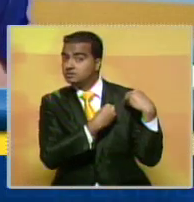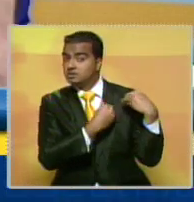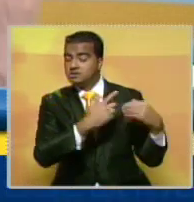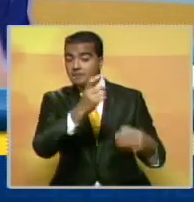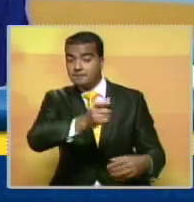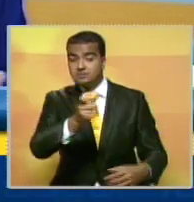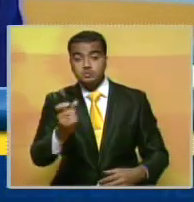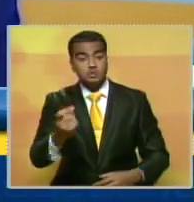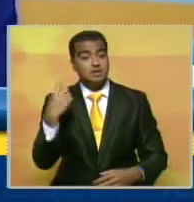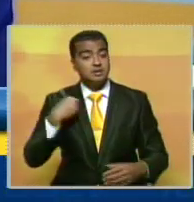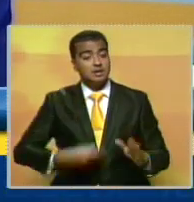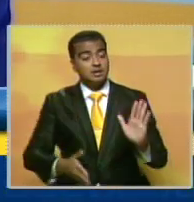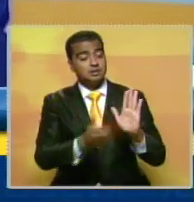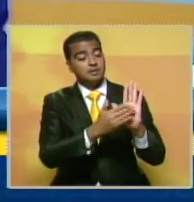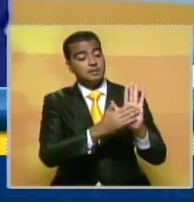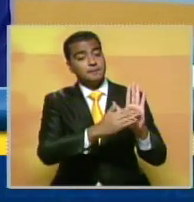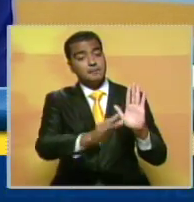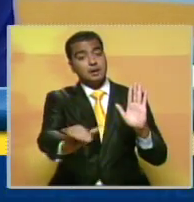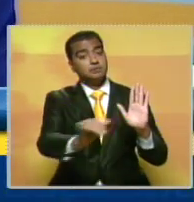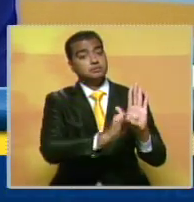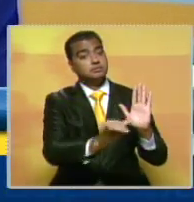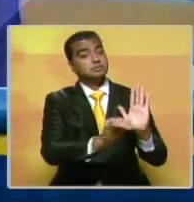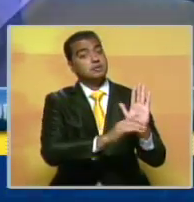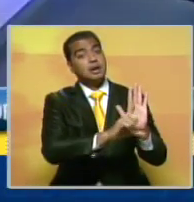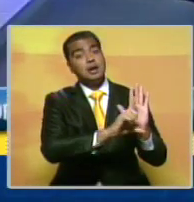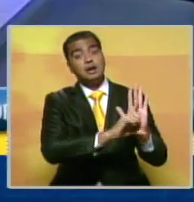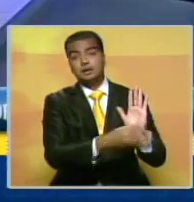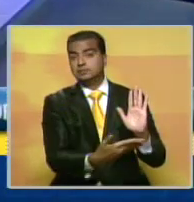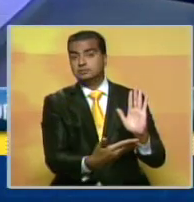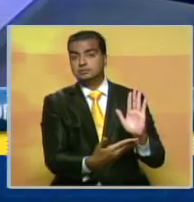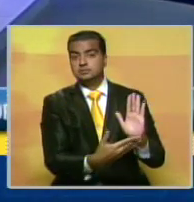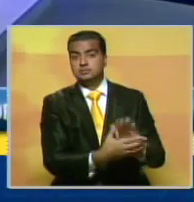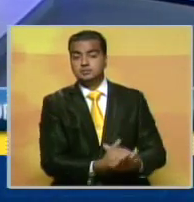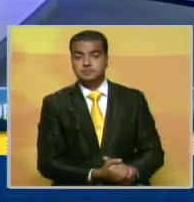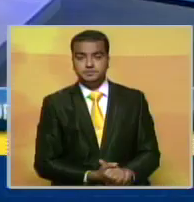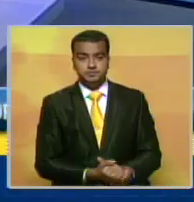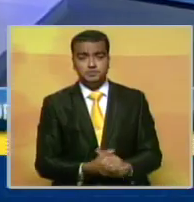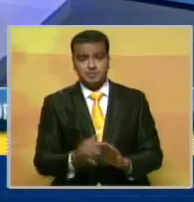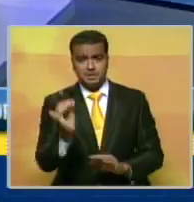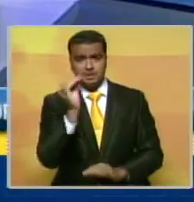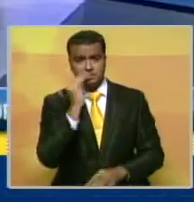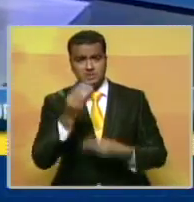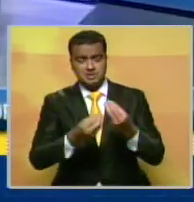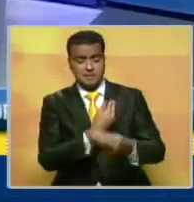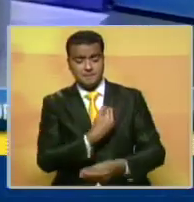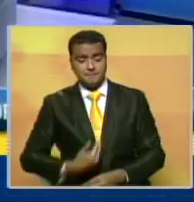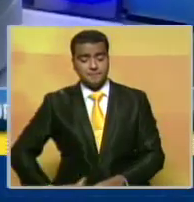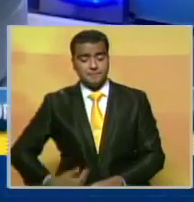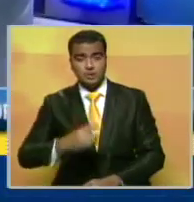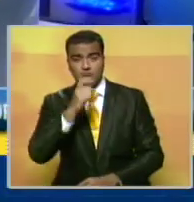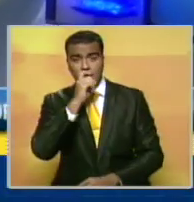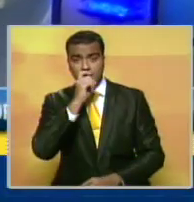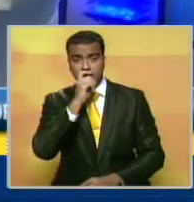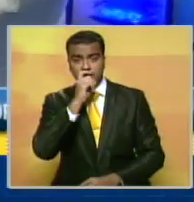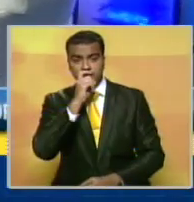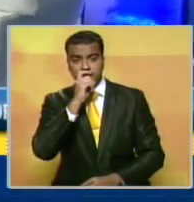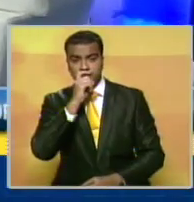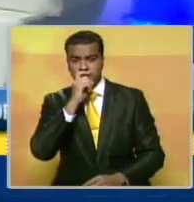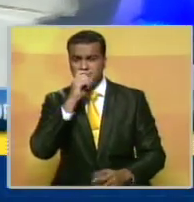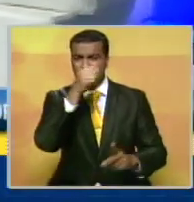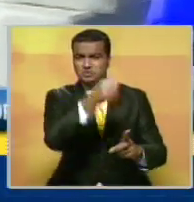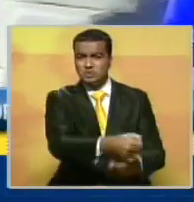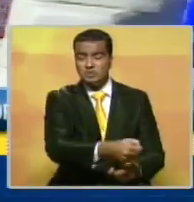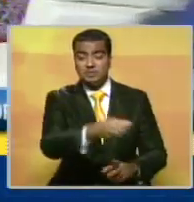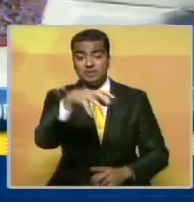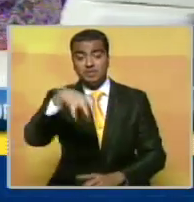persona tiene que estar apegada al ordenamiento jurídico. Sobre la denuncia que hiciera el presidente Nicolás Maduro de un golpe de Estado en desarrollo,